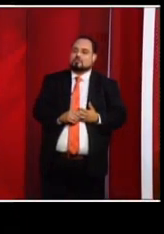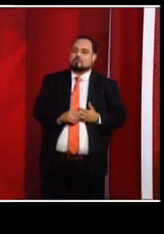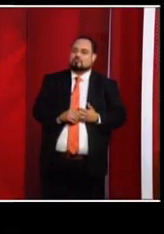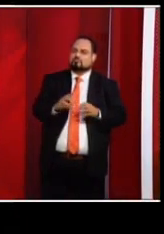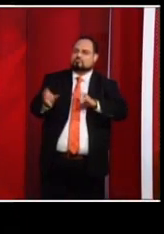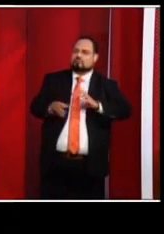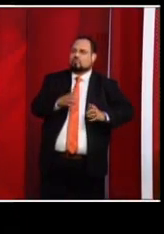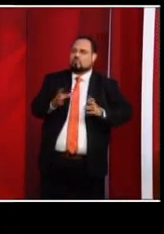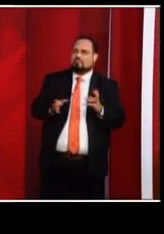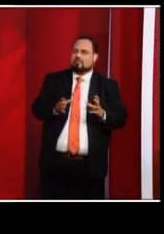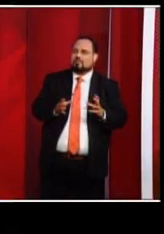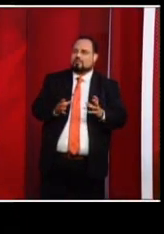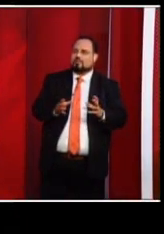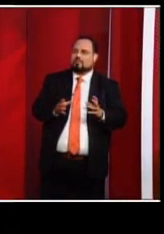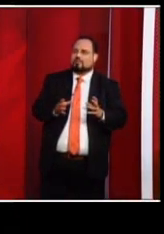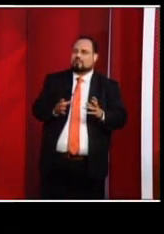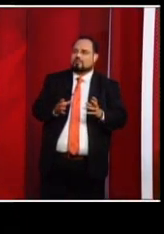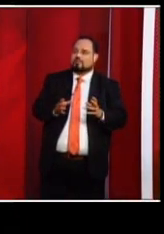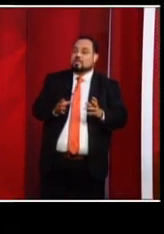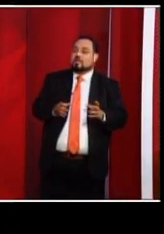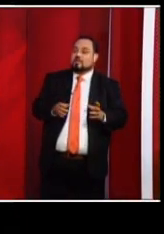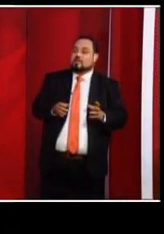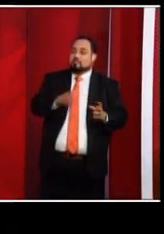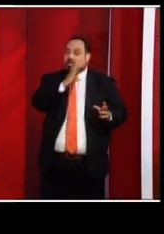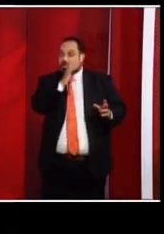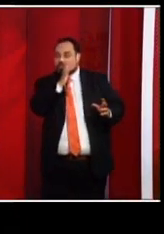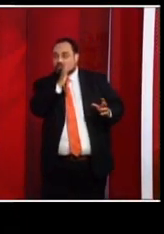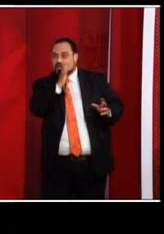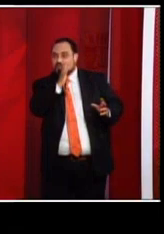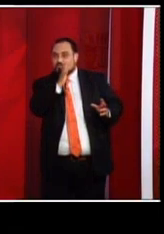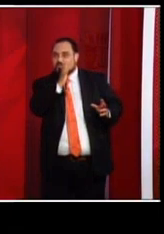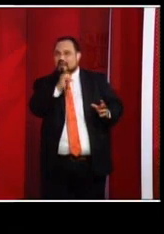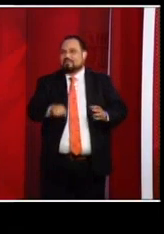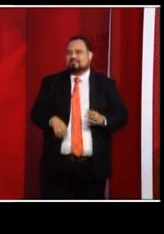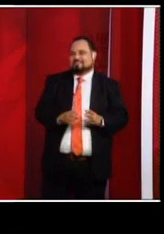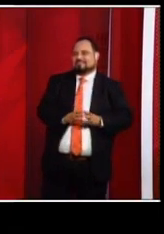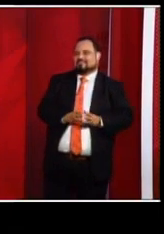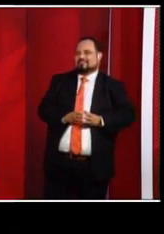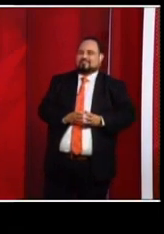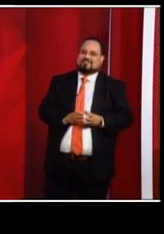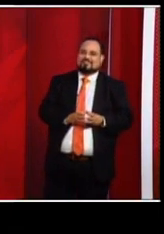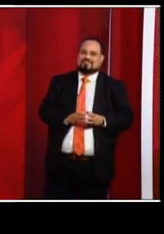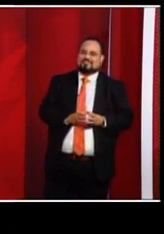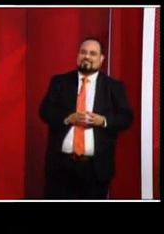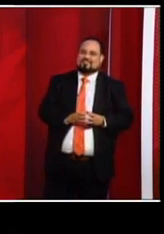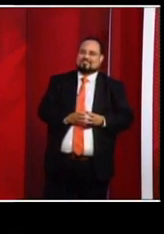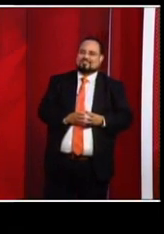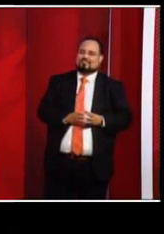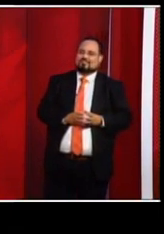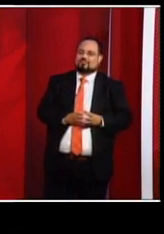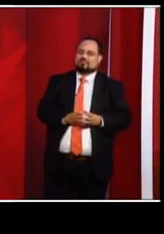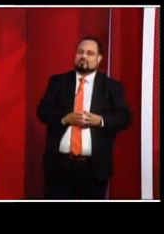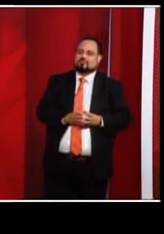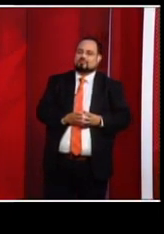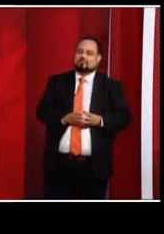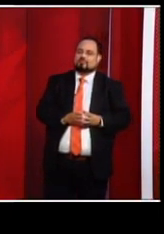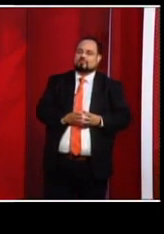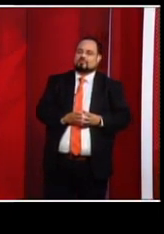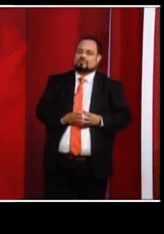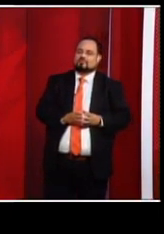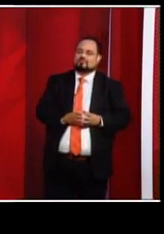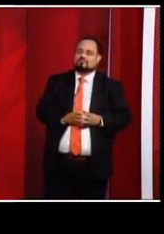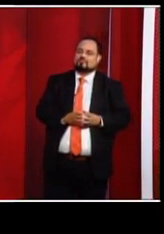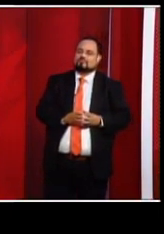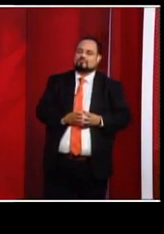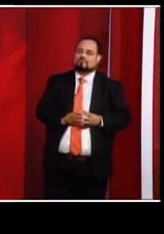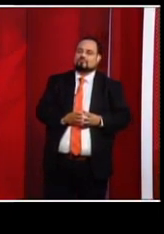manera que de verdad hasta motivan a las personas ya no lo van a expulsar sí y ya buscar la manera de que si